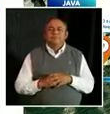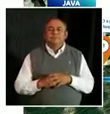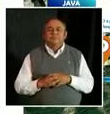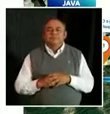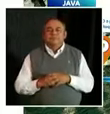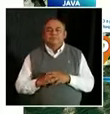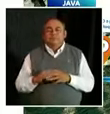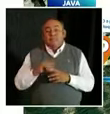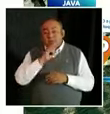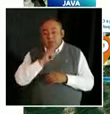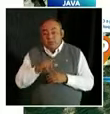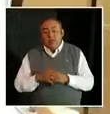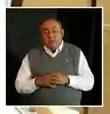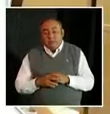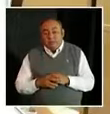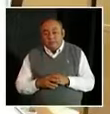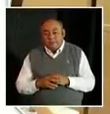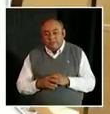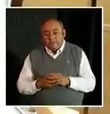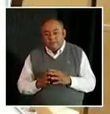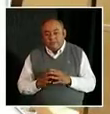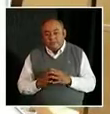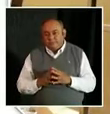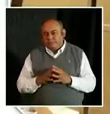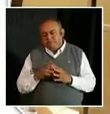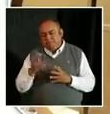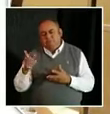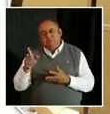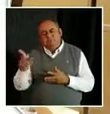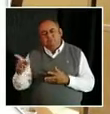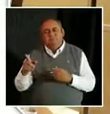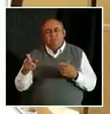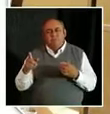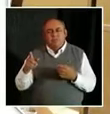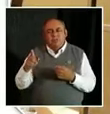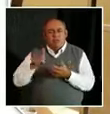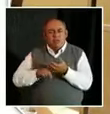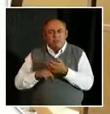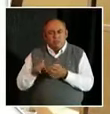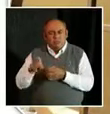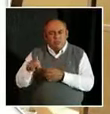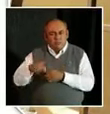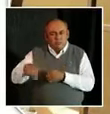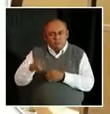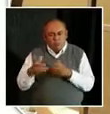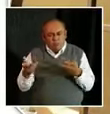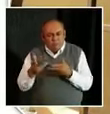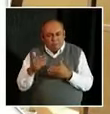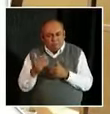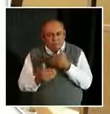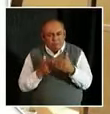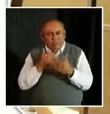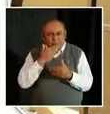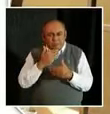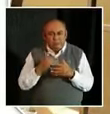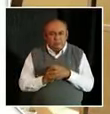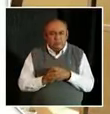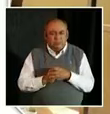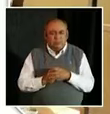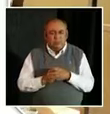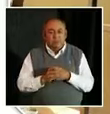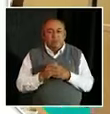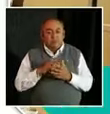La ingeniería la está haciendo la empresa Garza Ponce. Aquí tenemos un video, si lo quieren correr, por